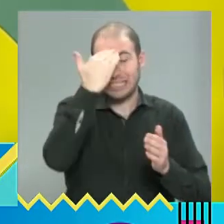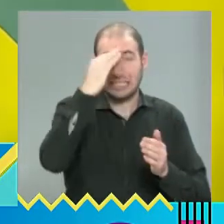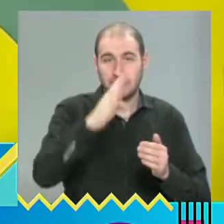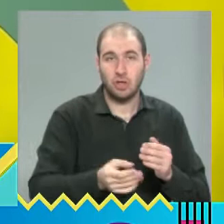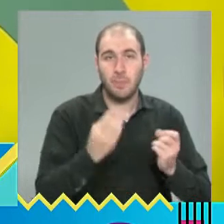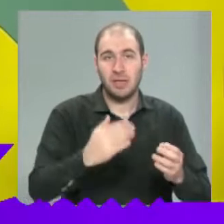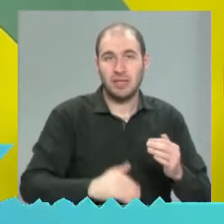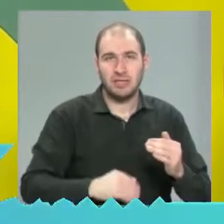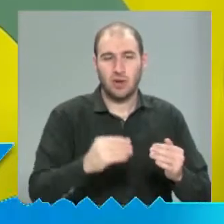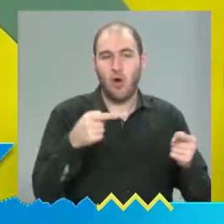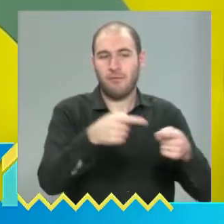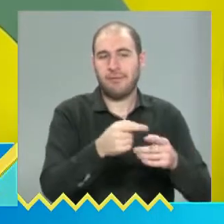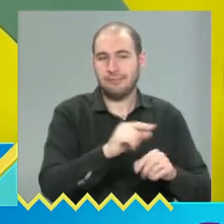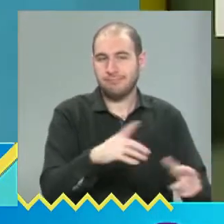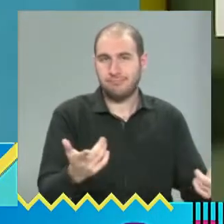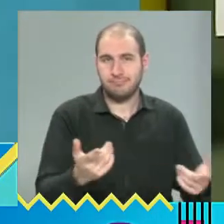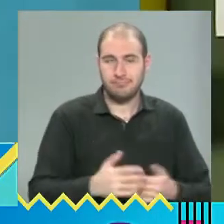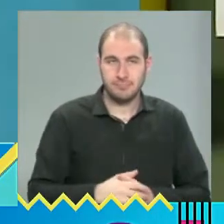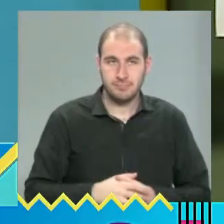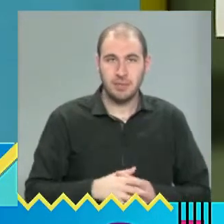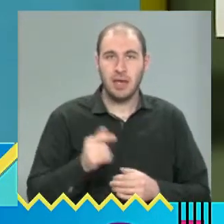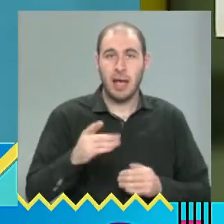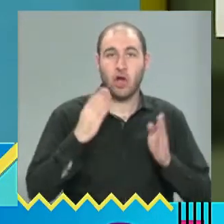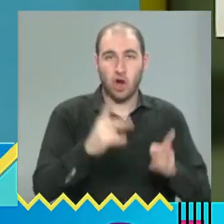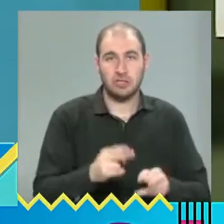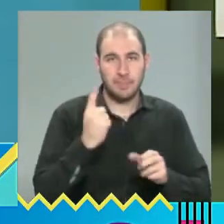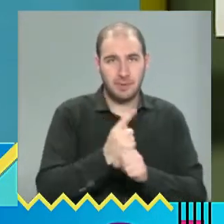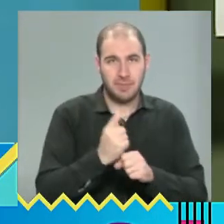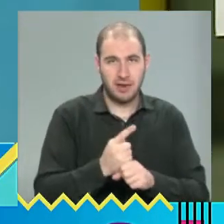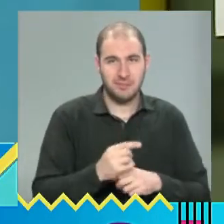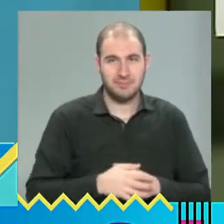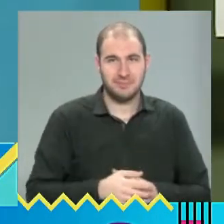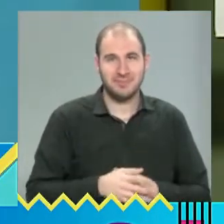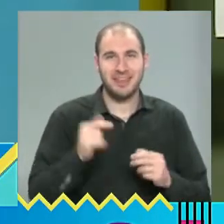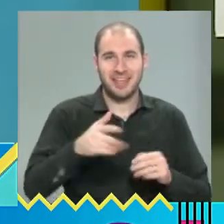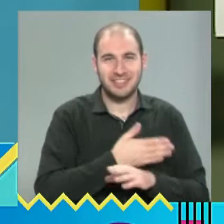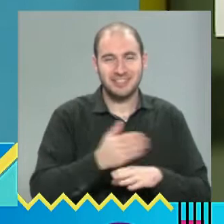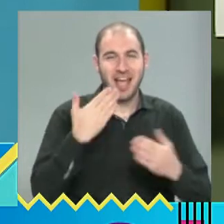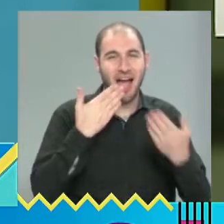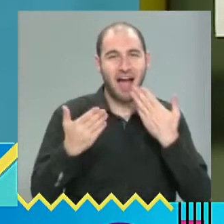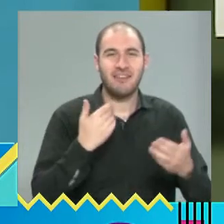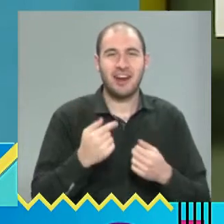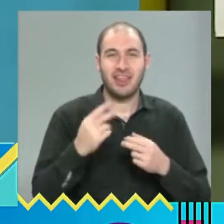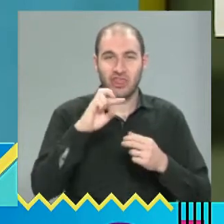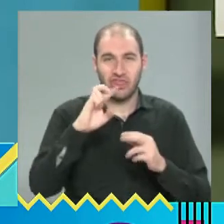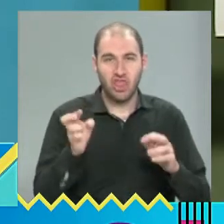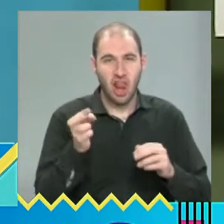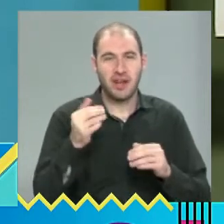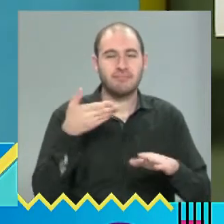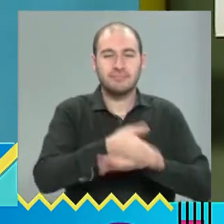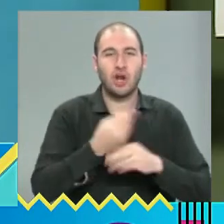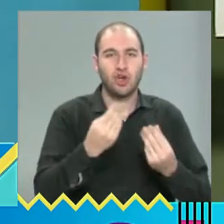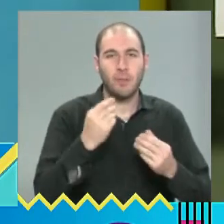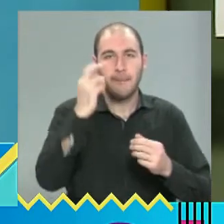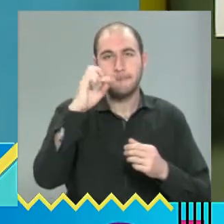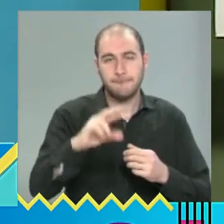porque las metas no son creíbles. Bien. Bueno, nos vamos a ir al primer corte del día. Vamos a seguir hablando, por supuesto, del dólar, cómo incide en